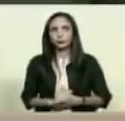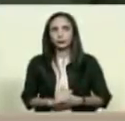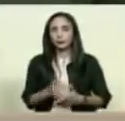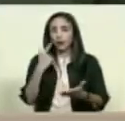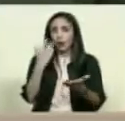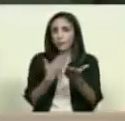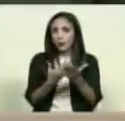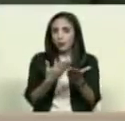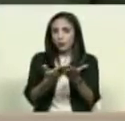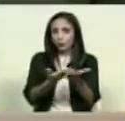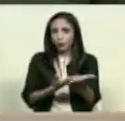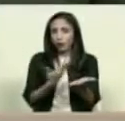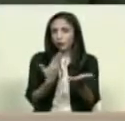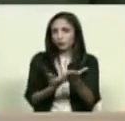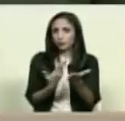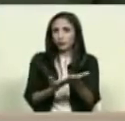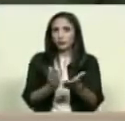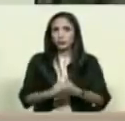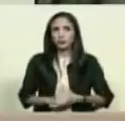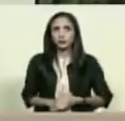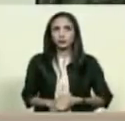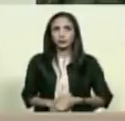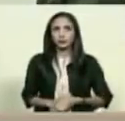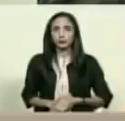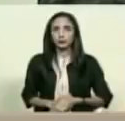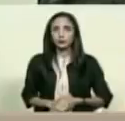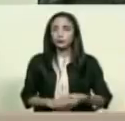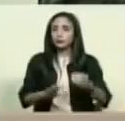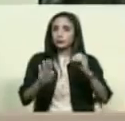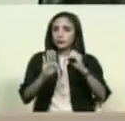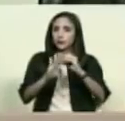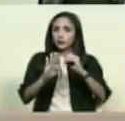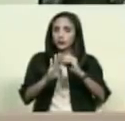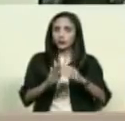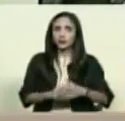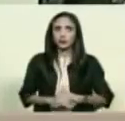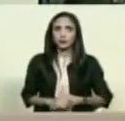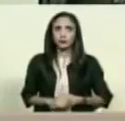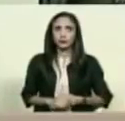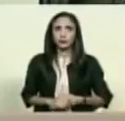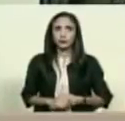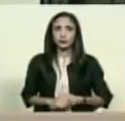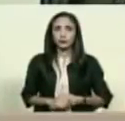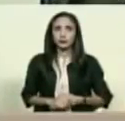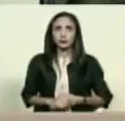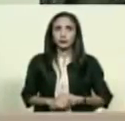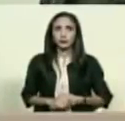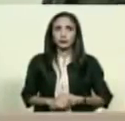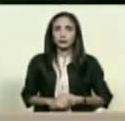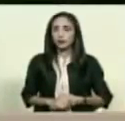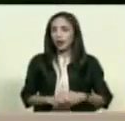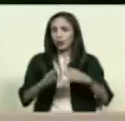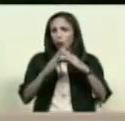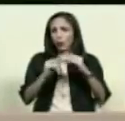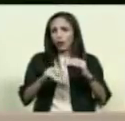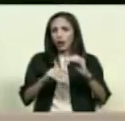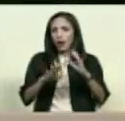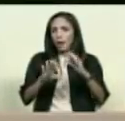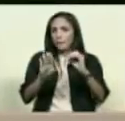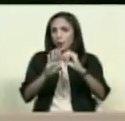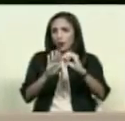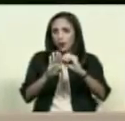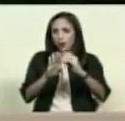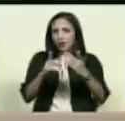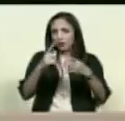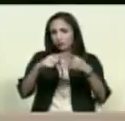mano. Van a tener el petro. Y van a tener todas las criptomonedas, el